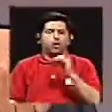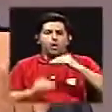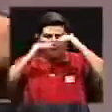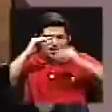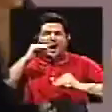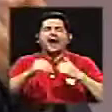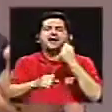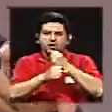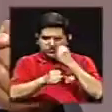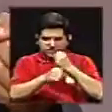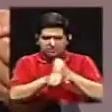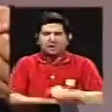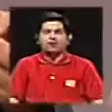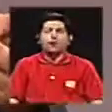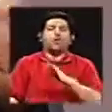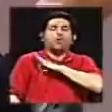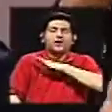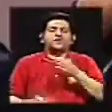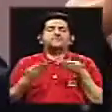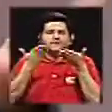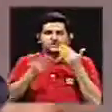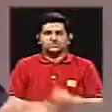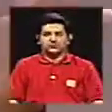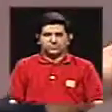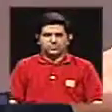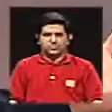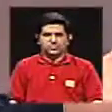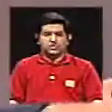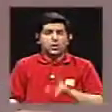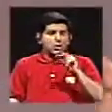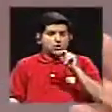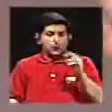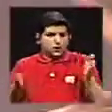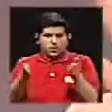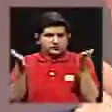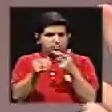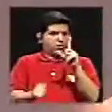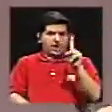degradarlo, beneficiarlo. No promocionarlo. Que es,